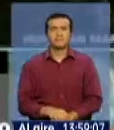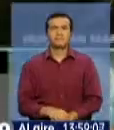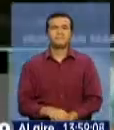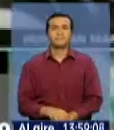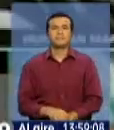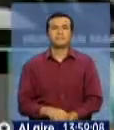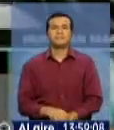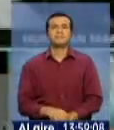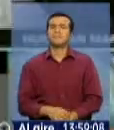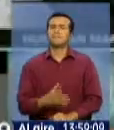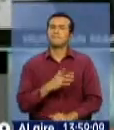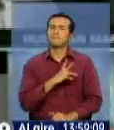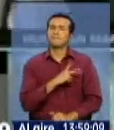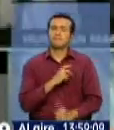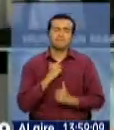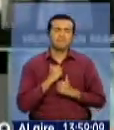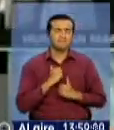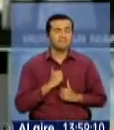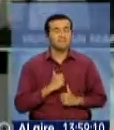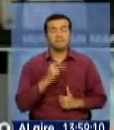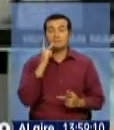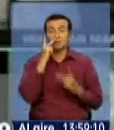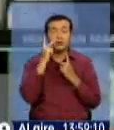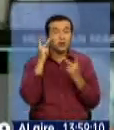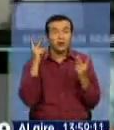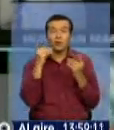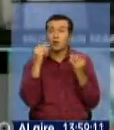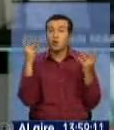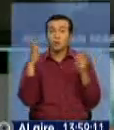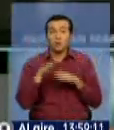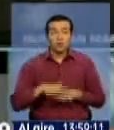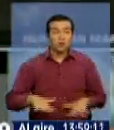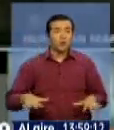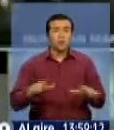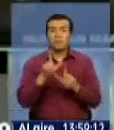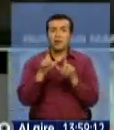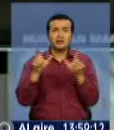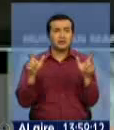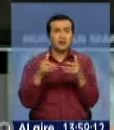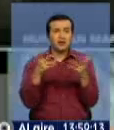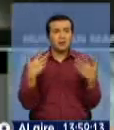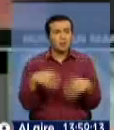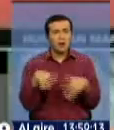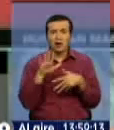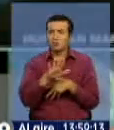Y en medio de la desgracia, emociona ver la forma en que está reaccionando su gente.